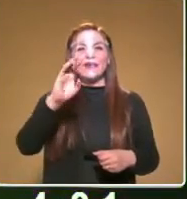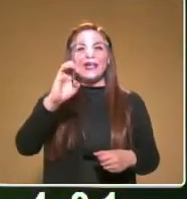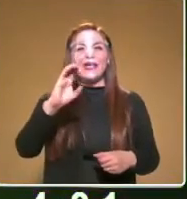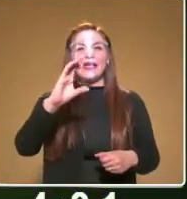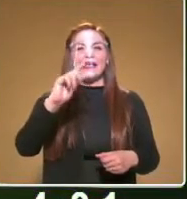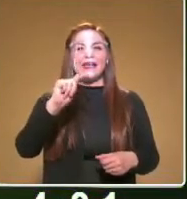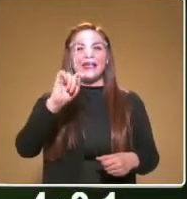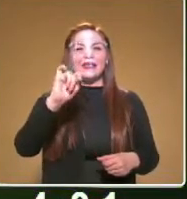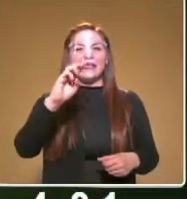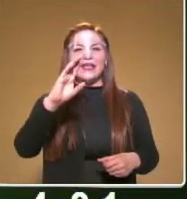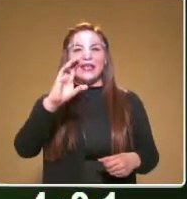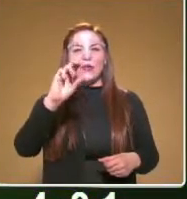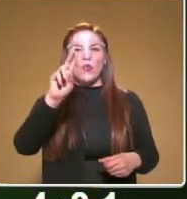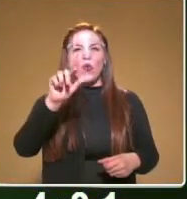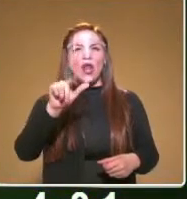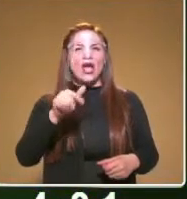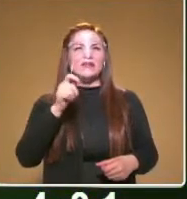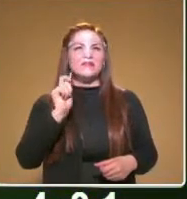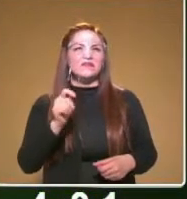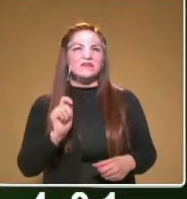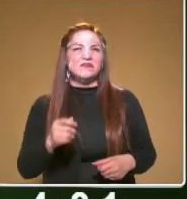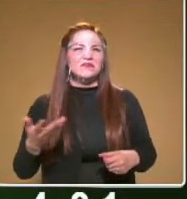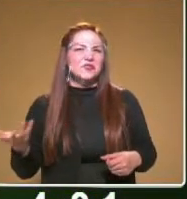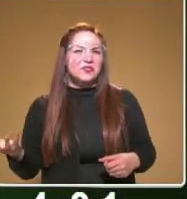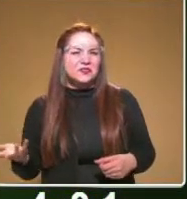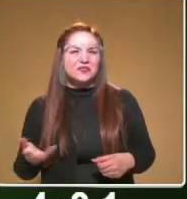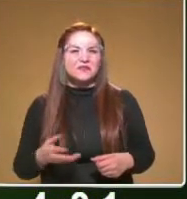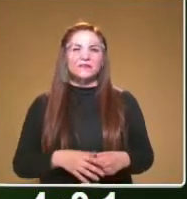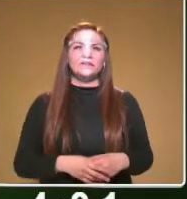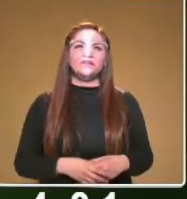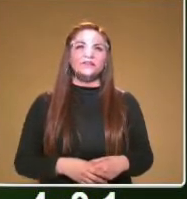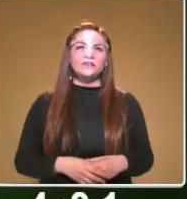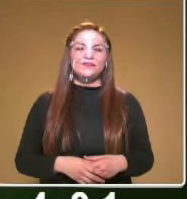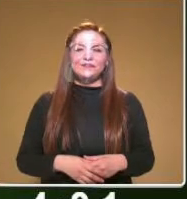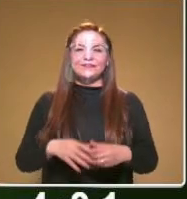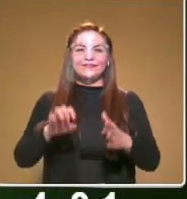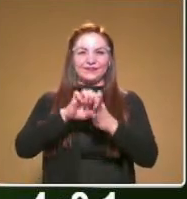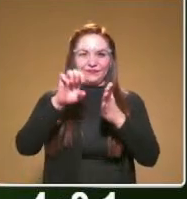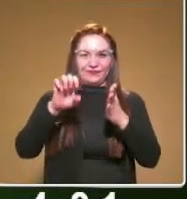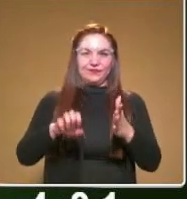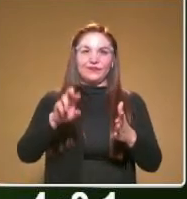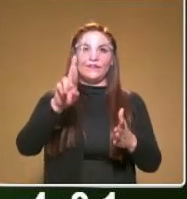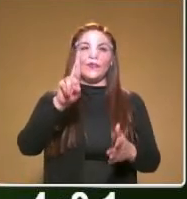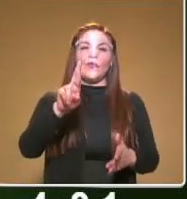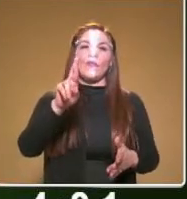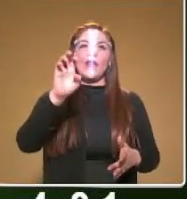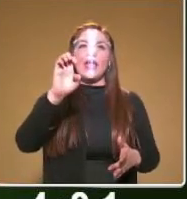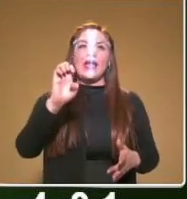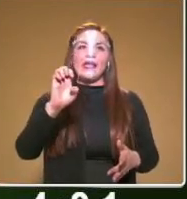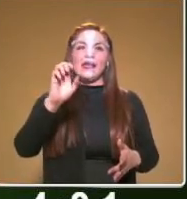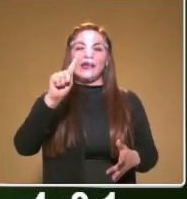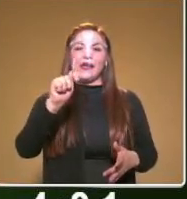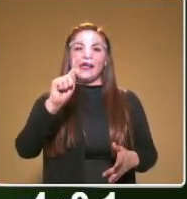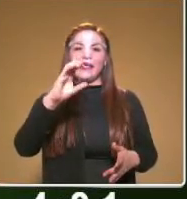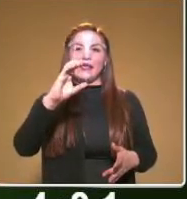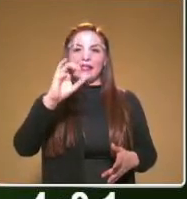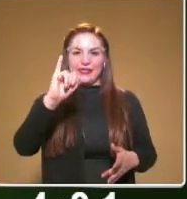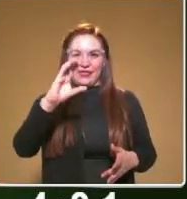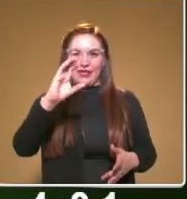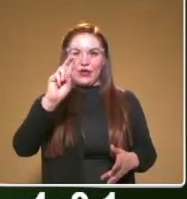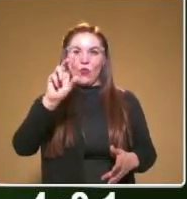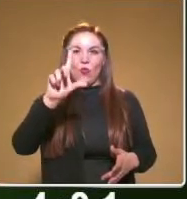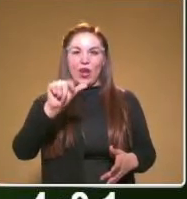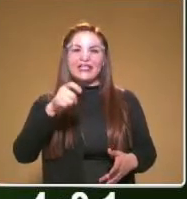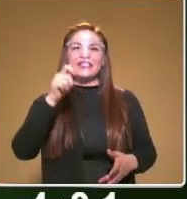ya lo mencionamos, pero pues no lo hemos como que ejemplificado. Una retícula es un conjunto de líneas que al momento